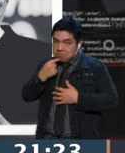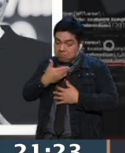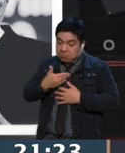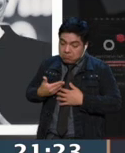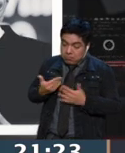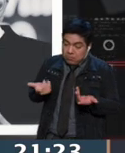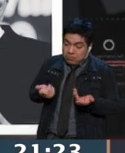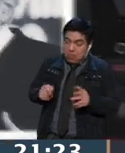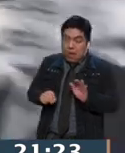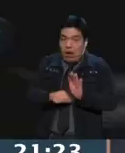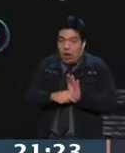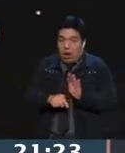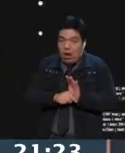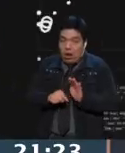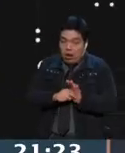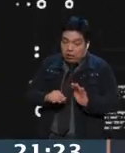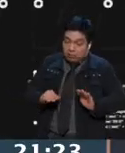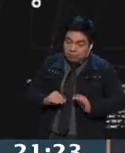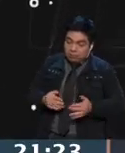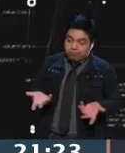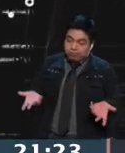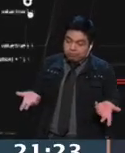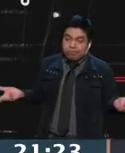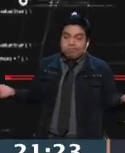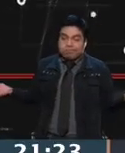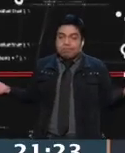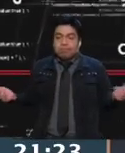y descalificarlo. Infodemia.